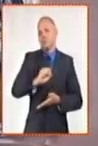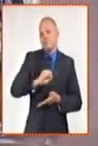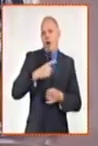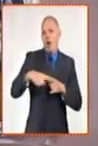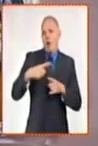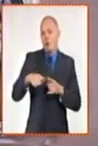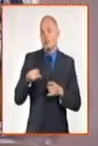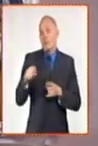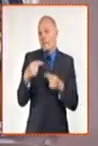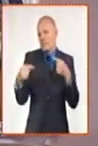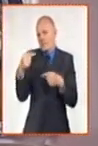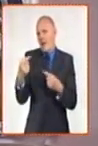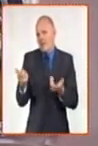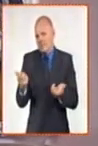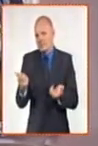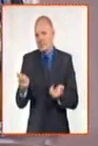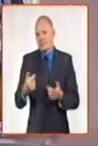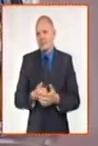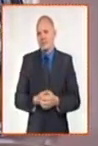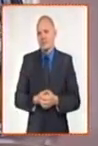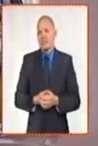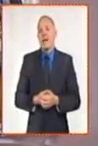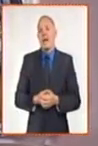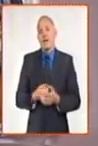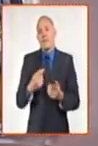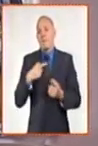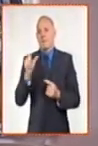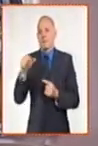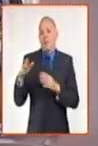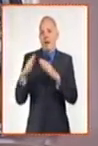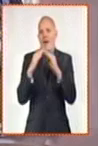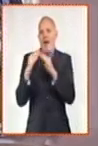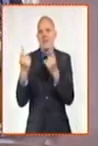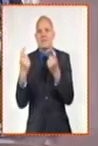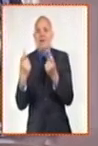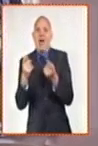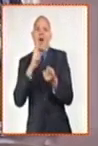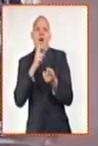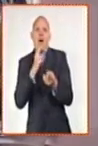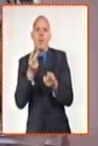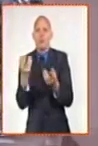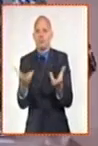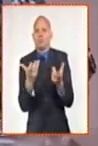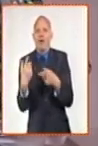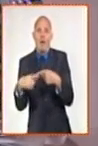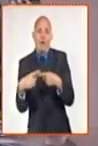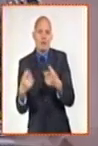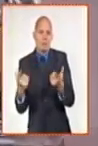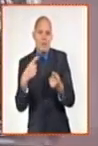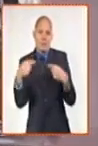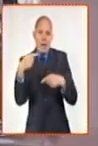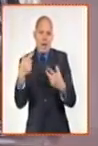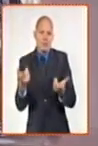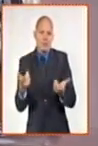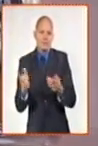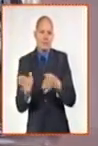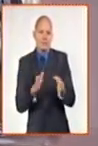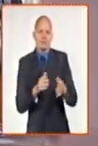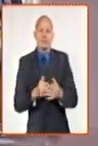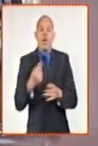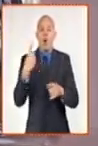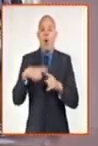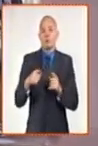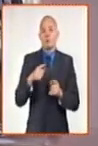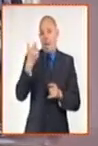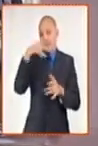tema de los grupos electrógenos para poder garantizar, por supuesto, ese servicio vital a la población, que es el servicio de agua. En el caso de